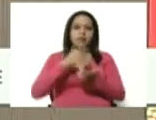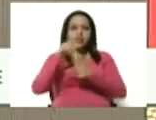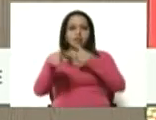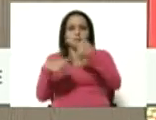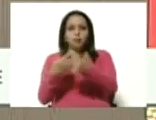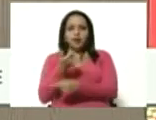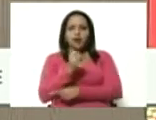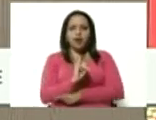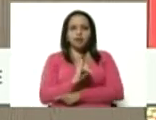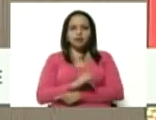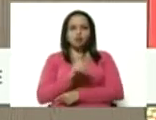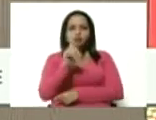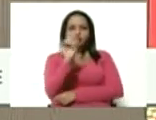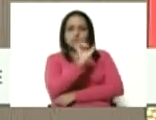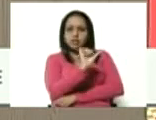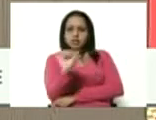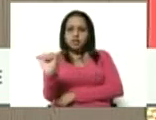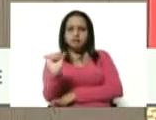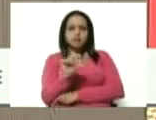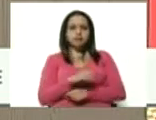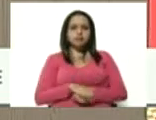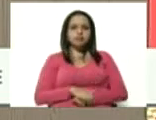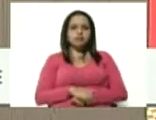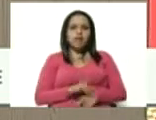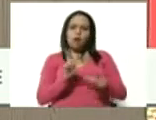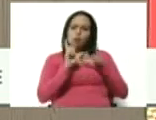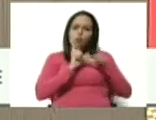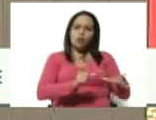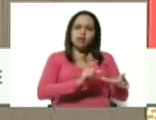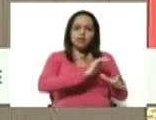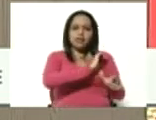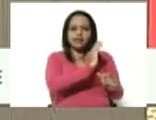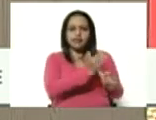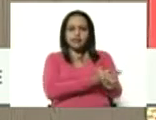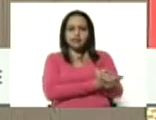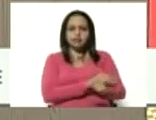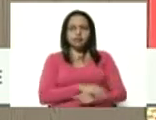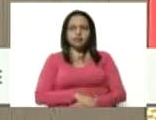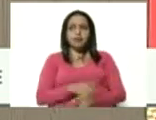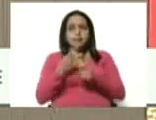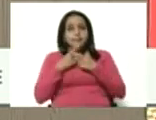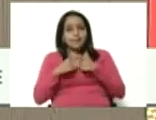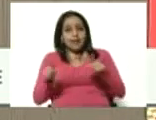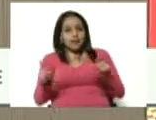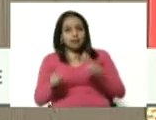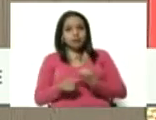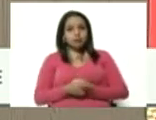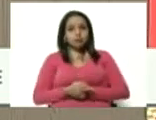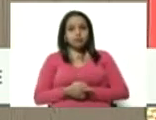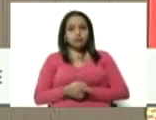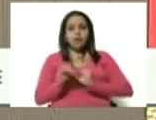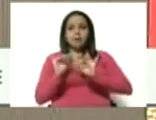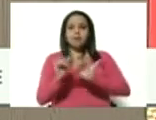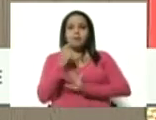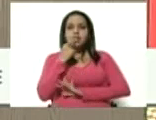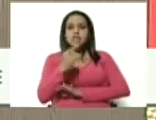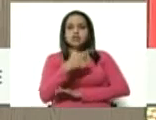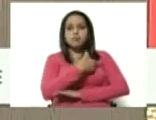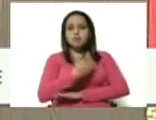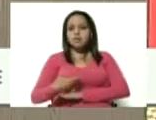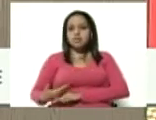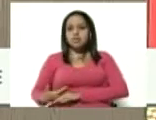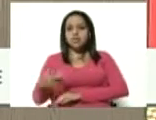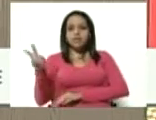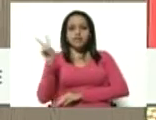estado una semana en la cuarentena radical. Sin embargo, como bien lo ha dicho el presidente de la República y lo